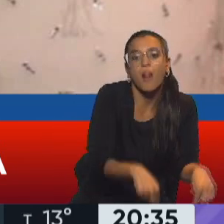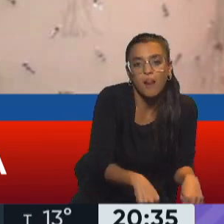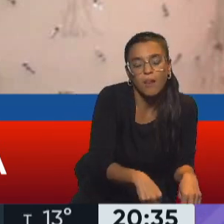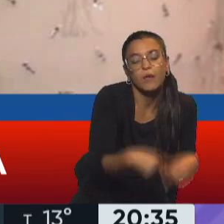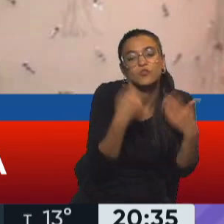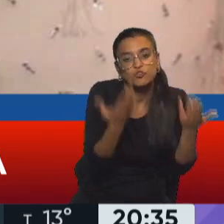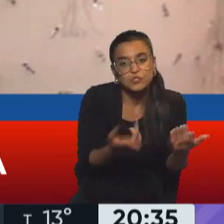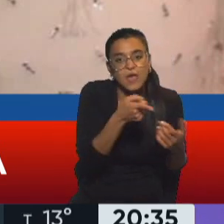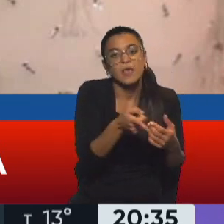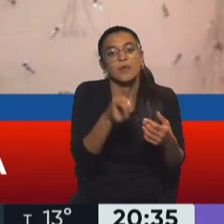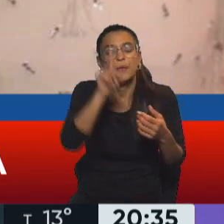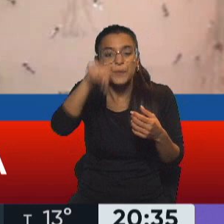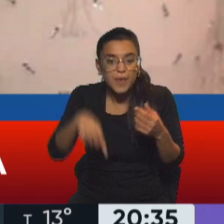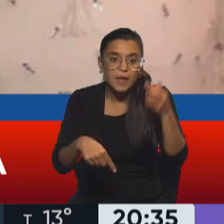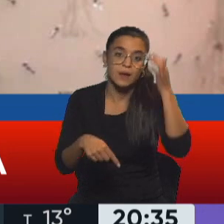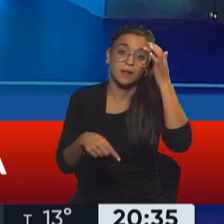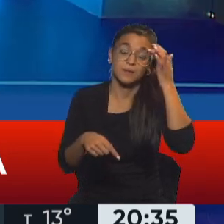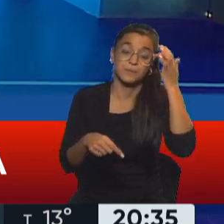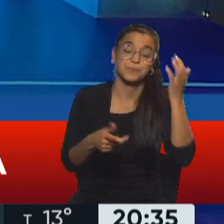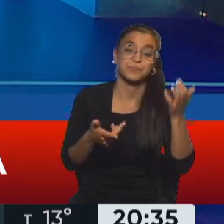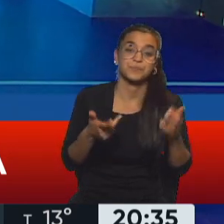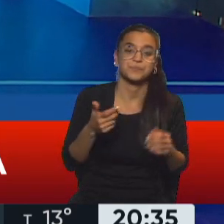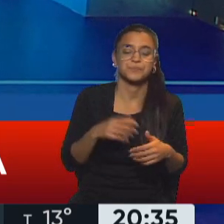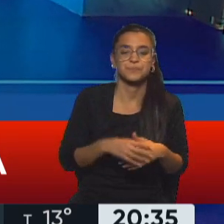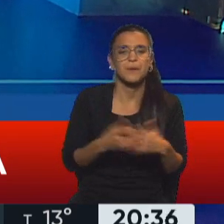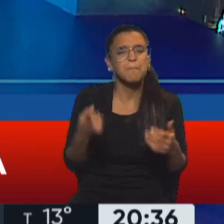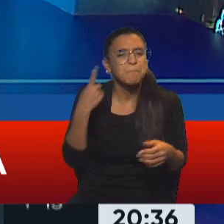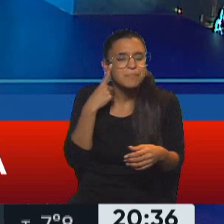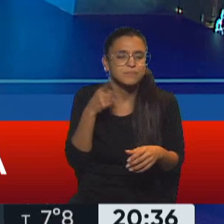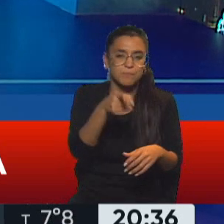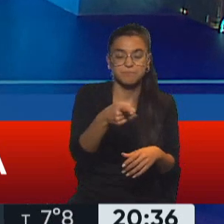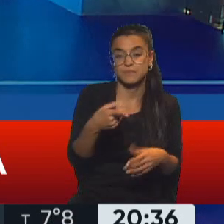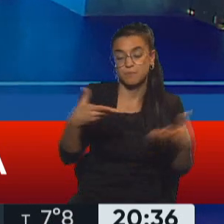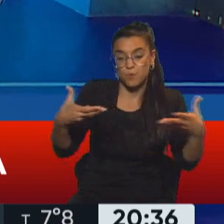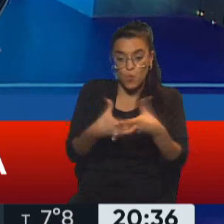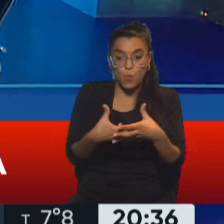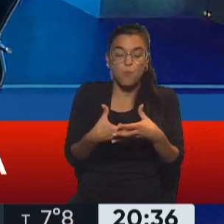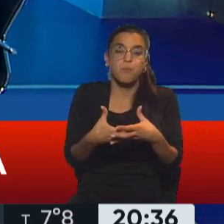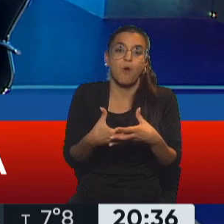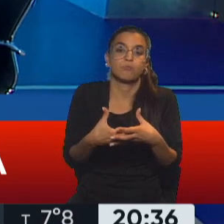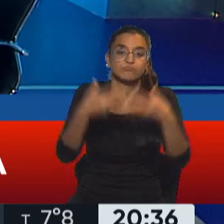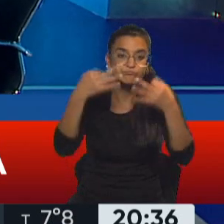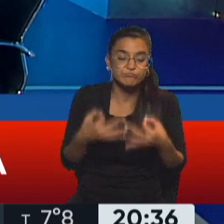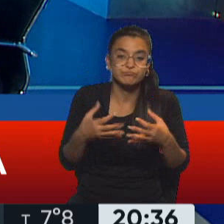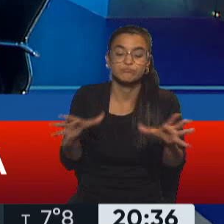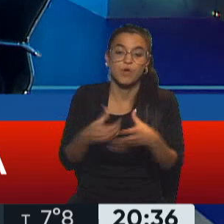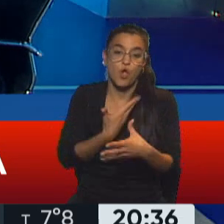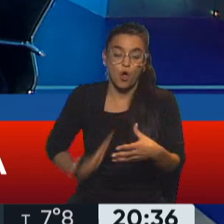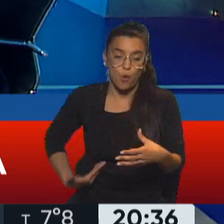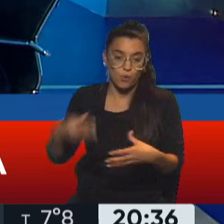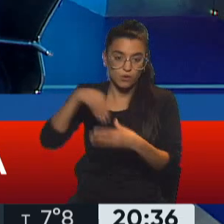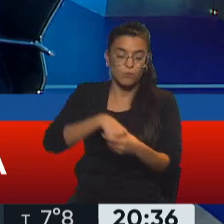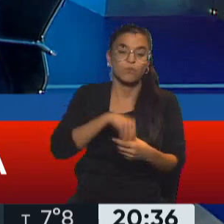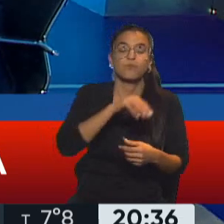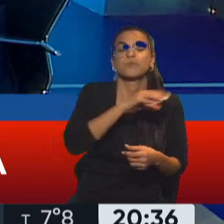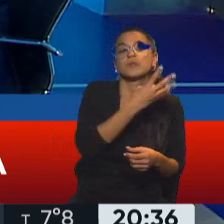le da la oportunidad de pensar que el oficialismo sacó 48% de los votos frente a